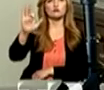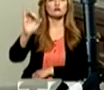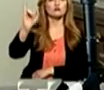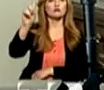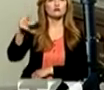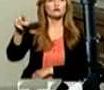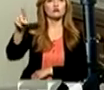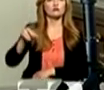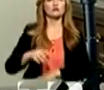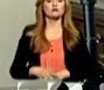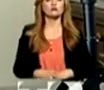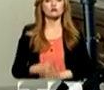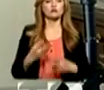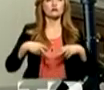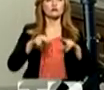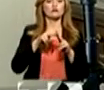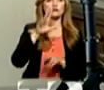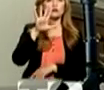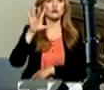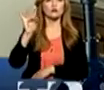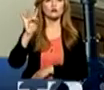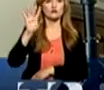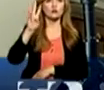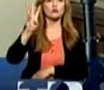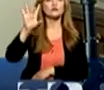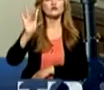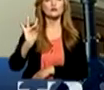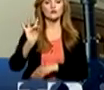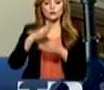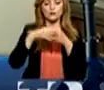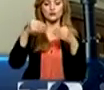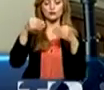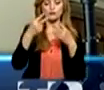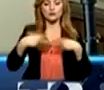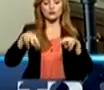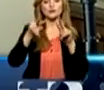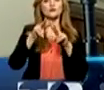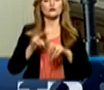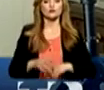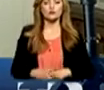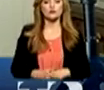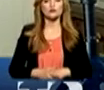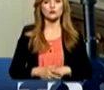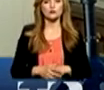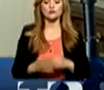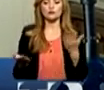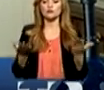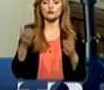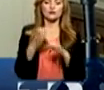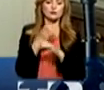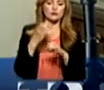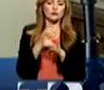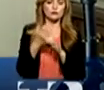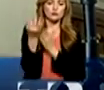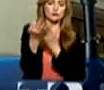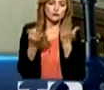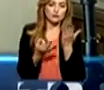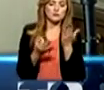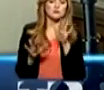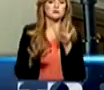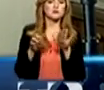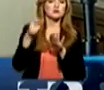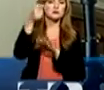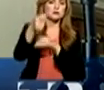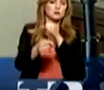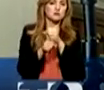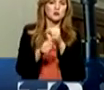entre $58 y $60. Ese es el precio prudente de referencia que puede ir al presupuesto general